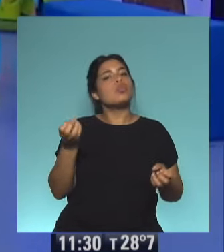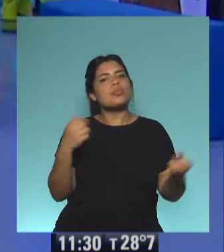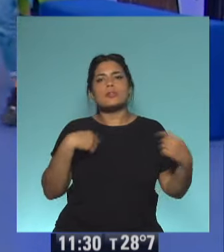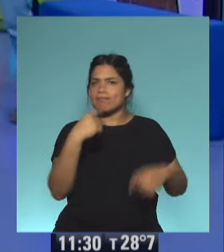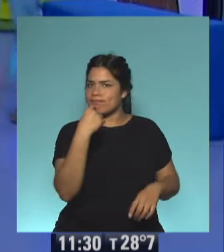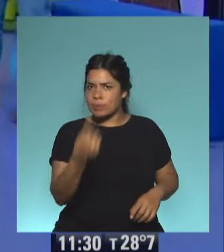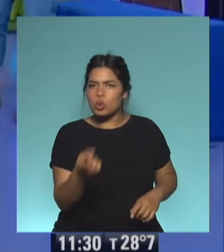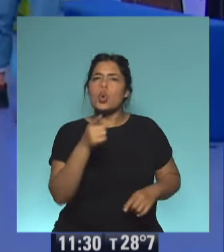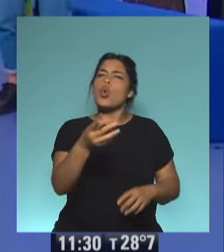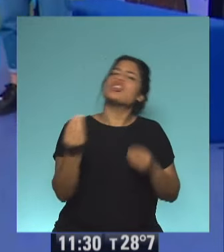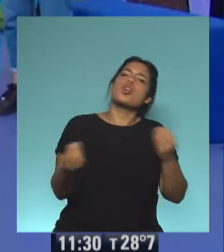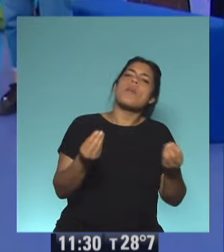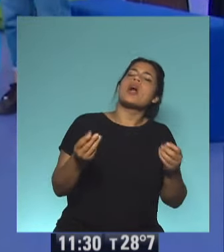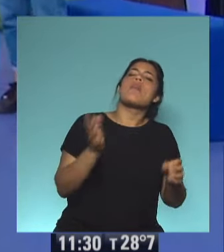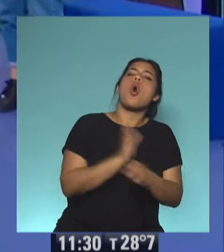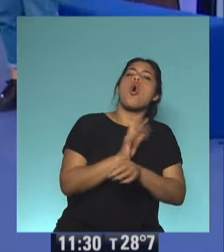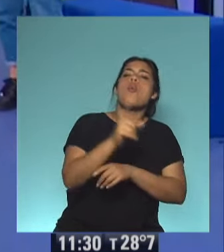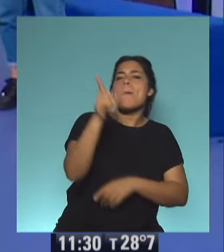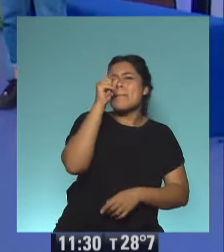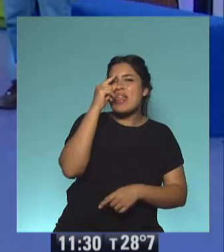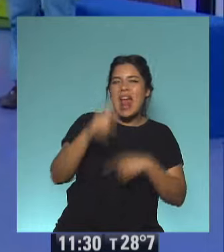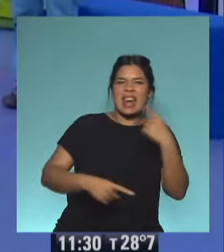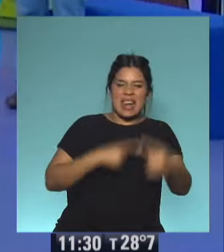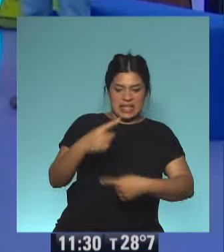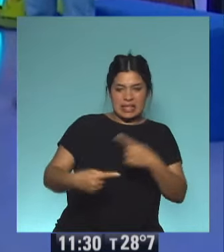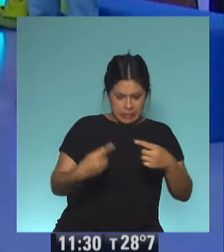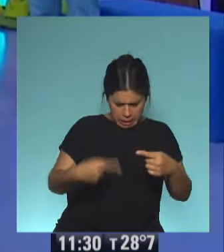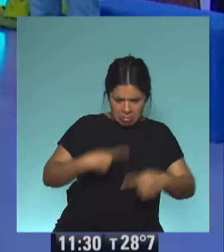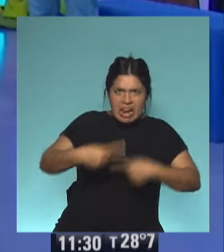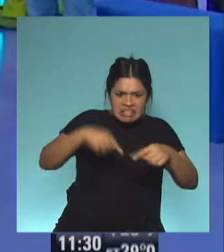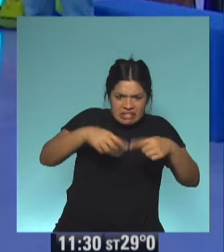¿Vos cómo es que, por qué decís que reciclas madera? ¿Cómo haces para reciclarla?